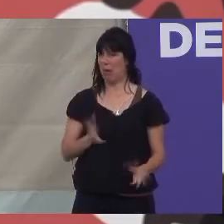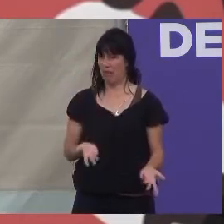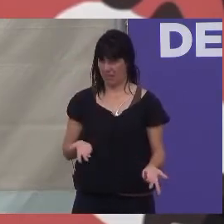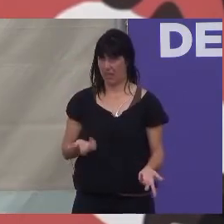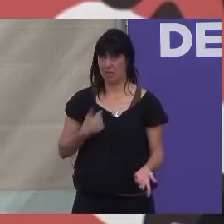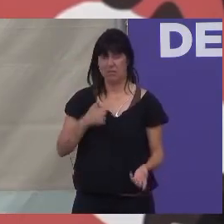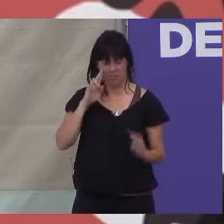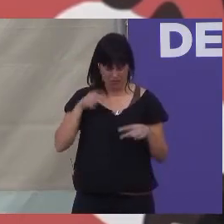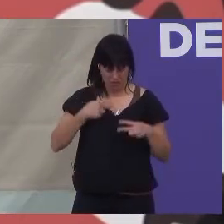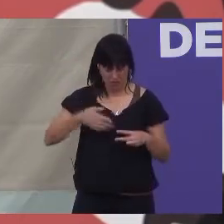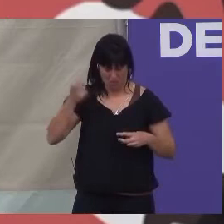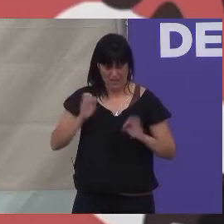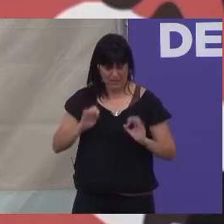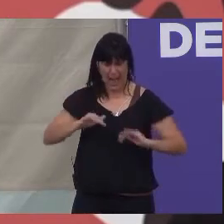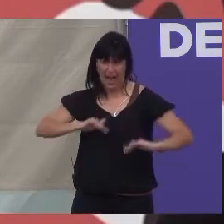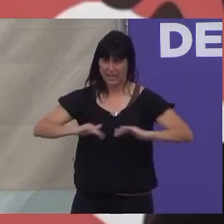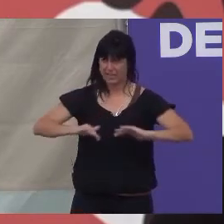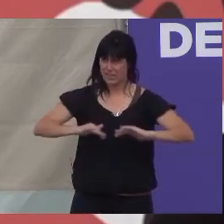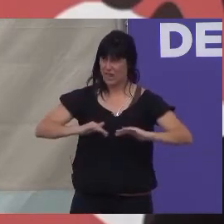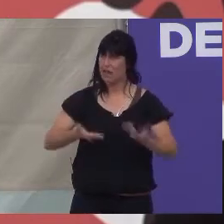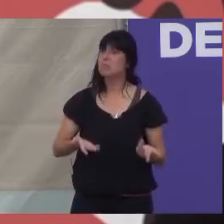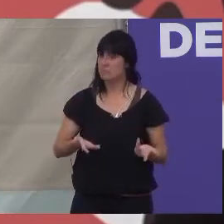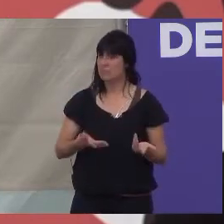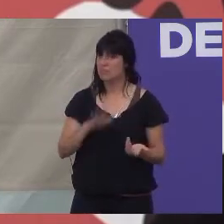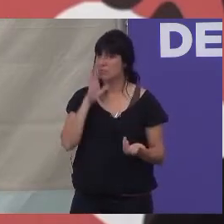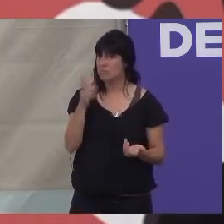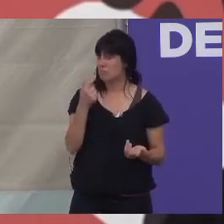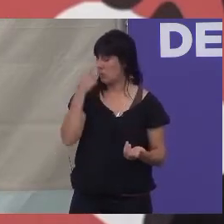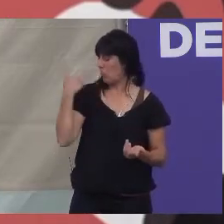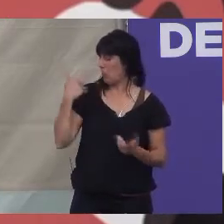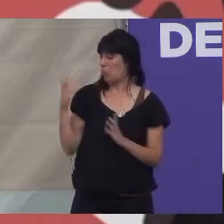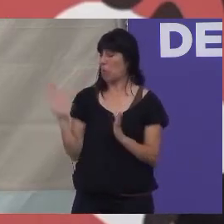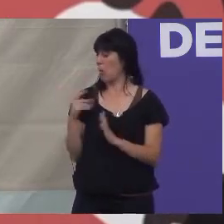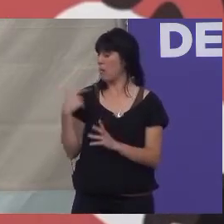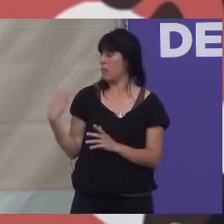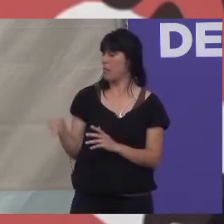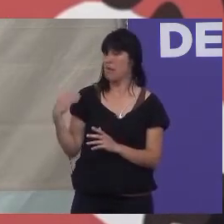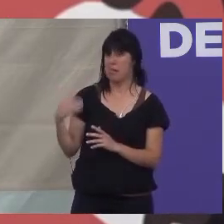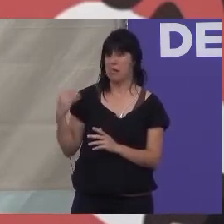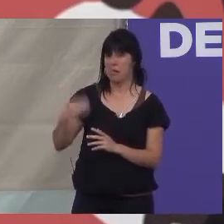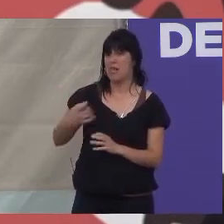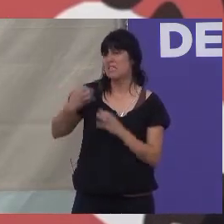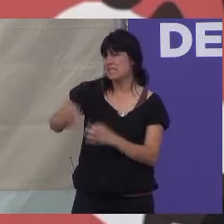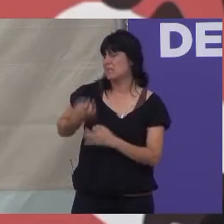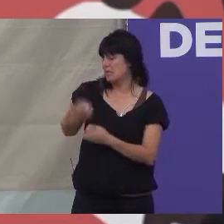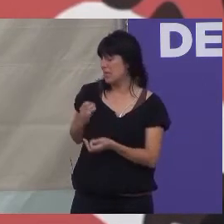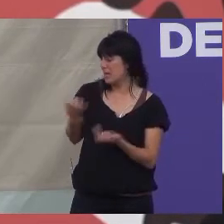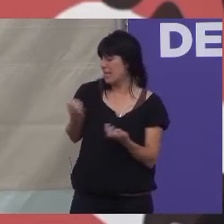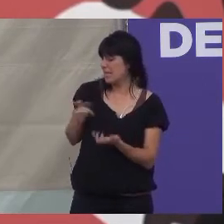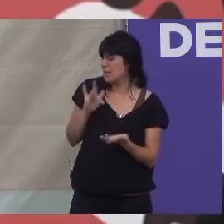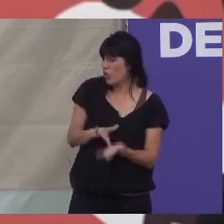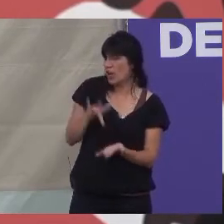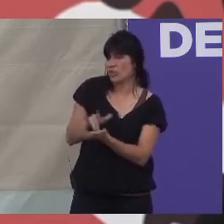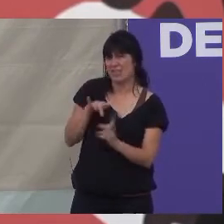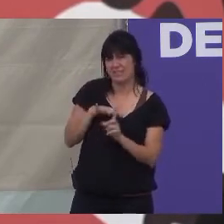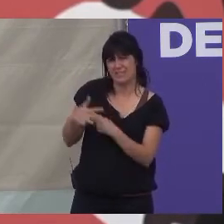considero más una activista, porque de hecho, y desde mi época muy joven, ha sido estar en diferentes